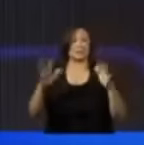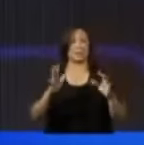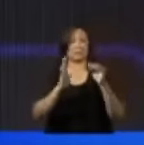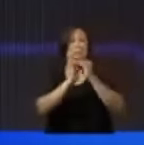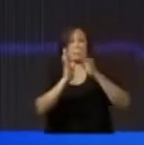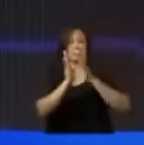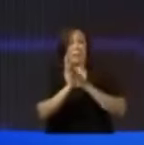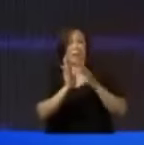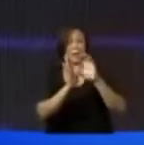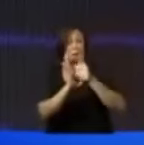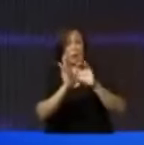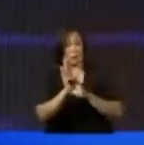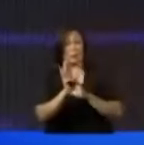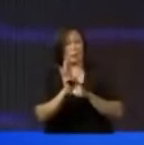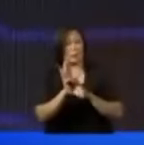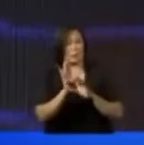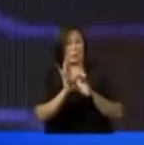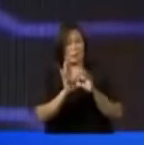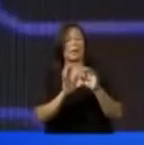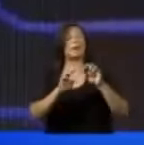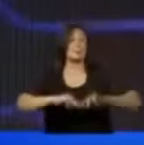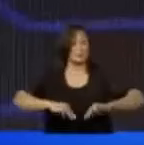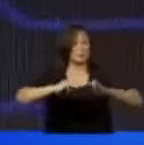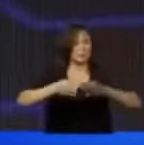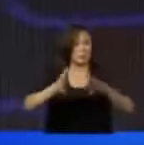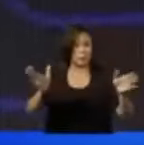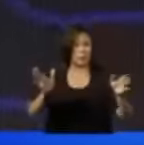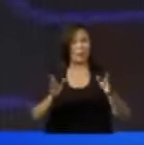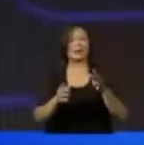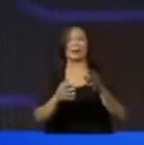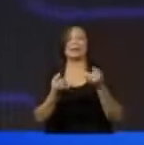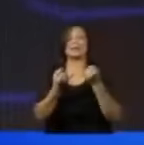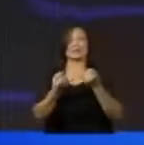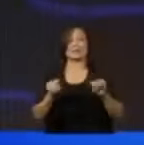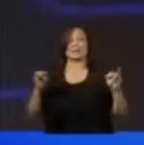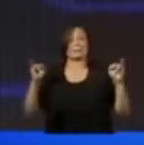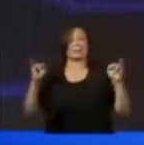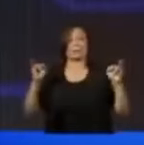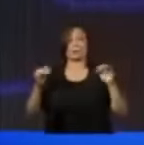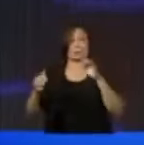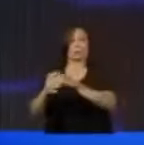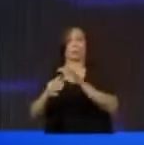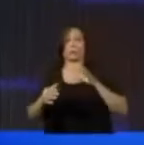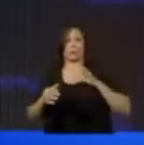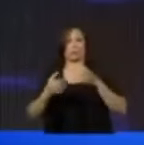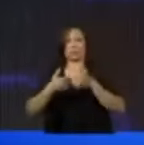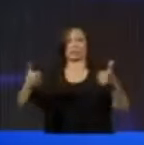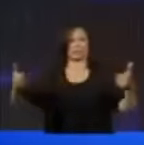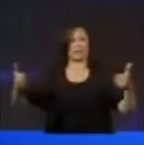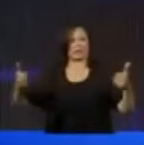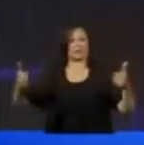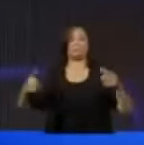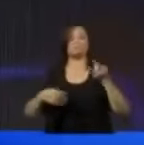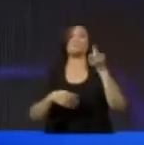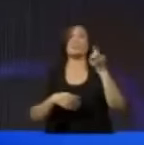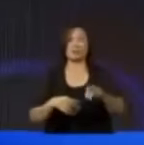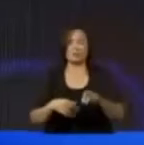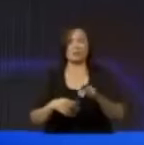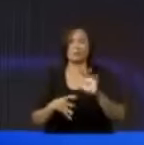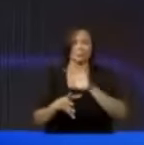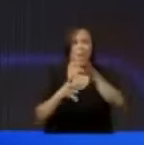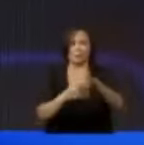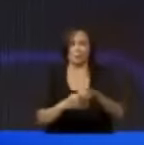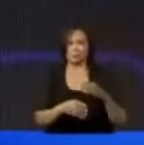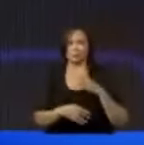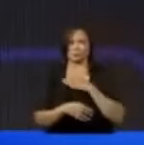está consagrada en los textos legales, el Ministerio Público resulta independiente del Poder Ejecutivo y, por lo tanto, merece estar en